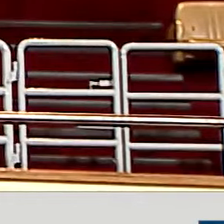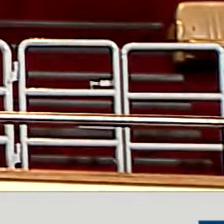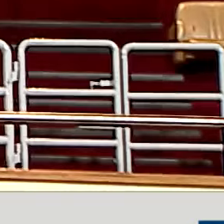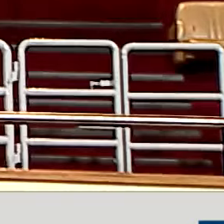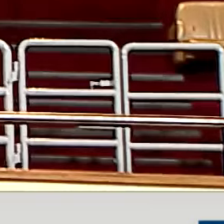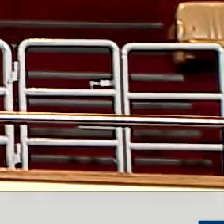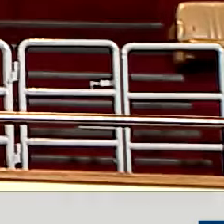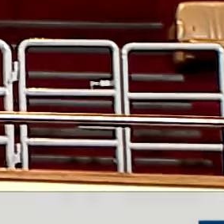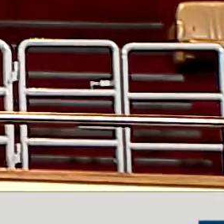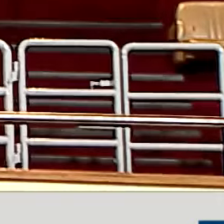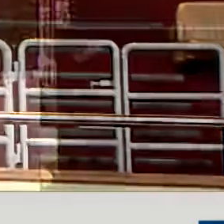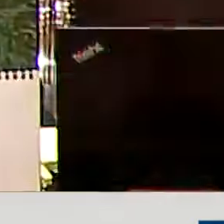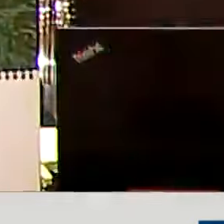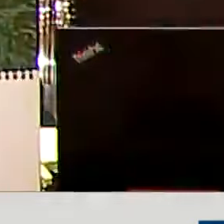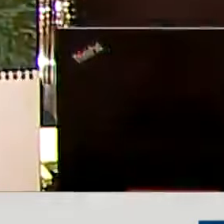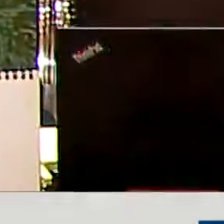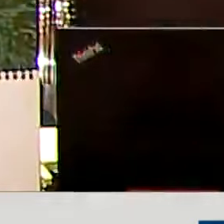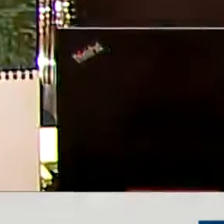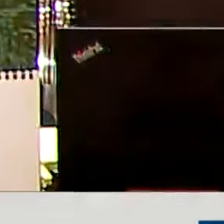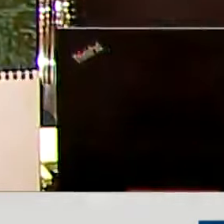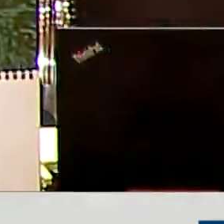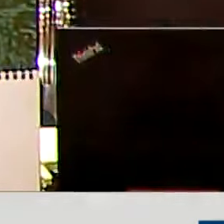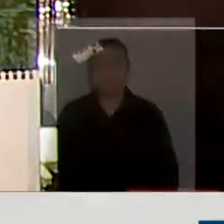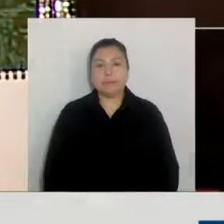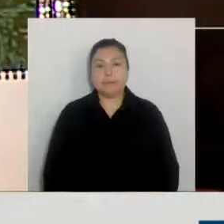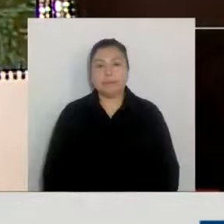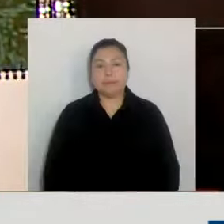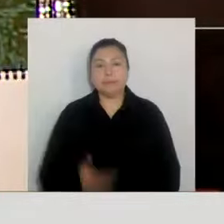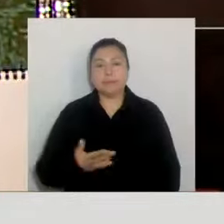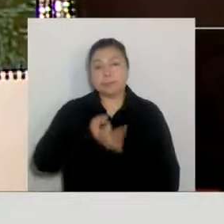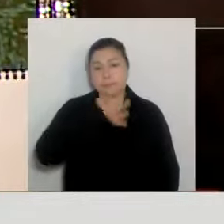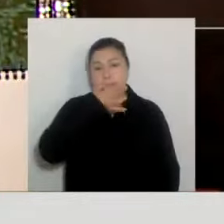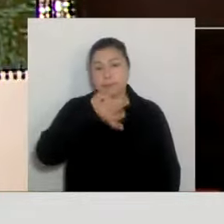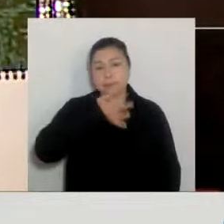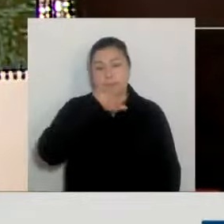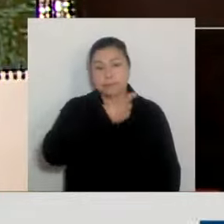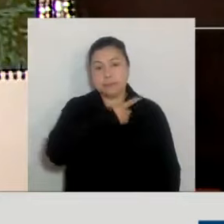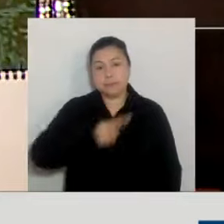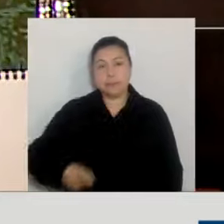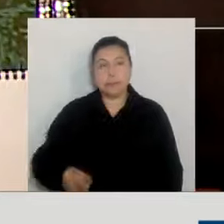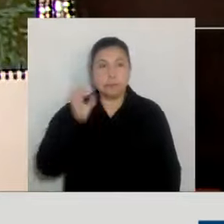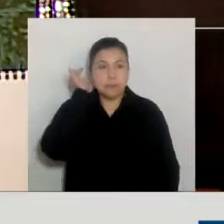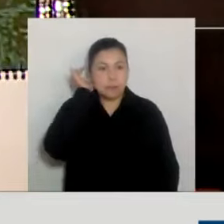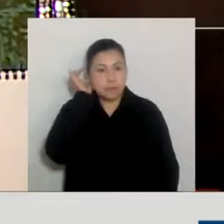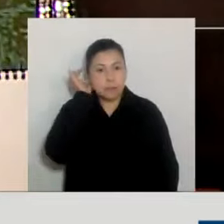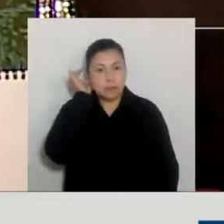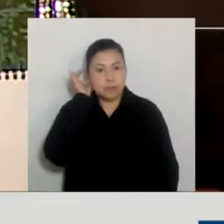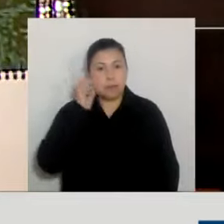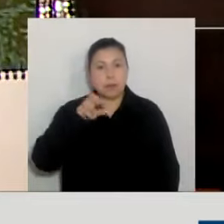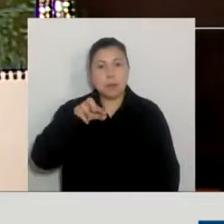diputados continuando con el debate entonces tiene la palabra la diputada Joana